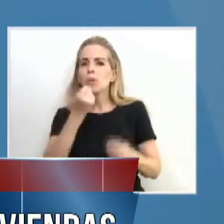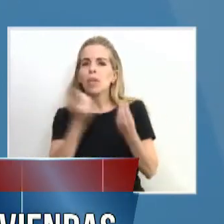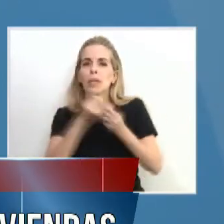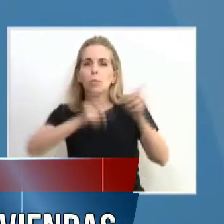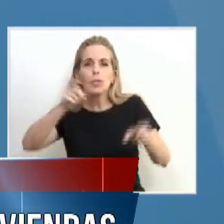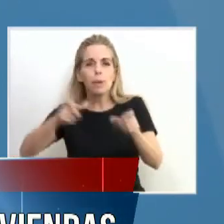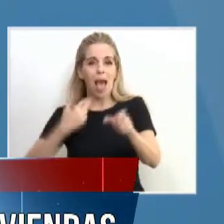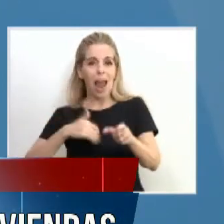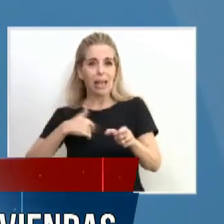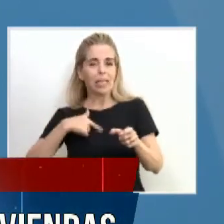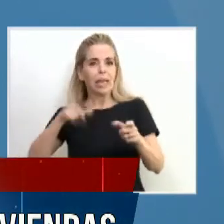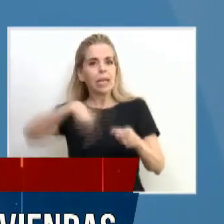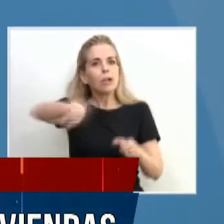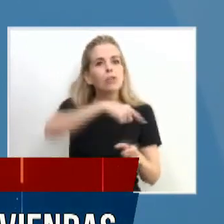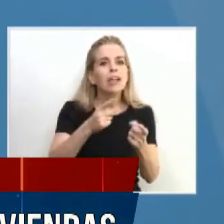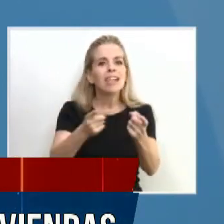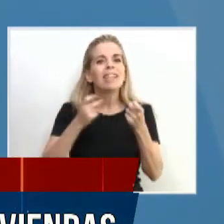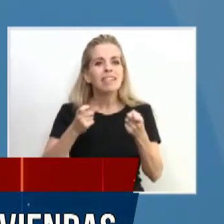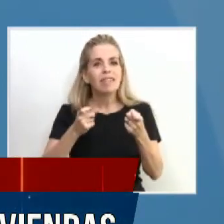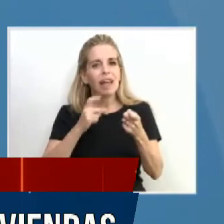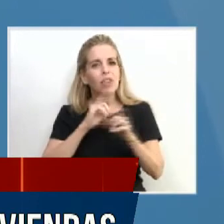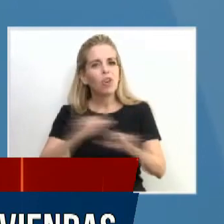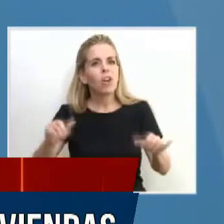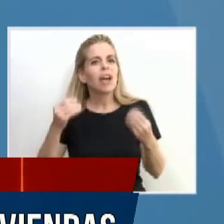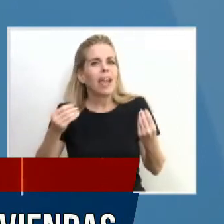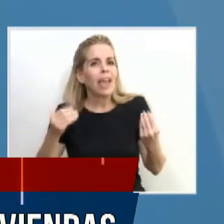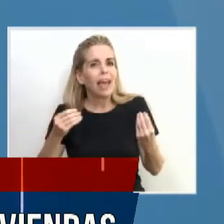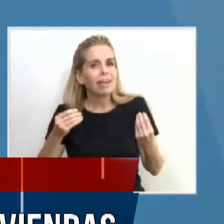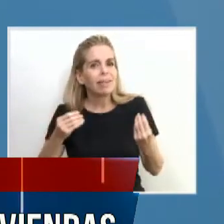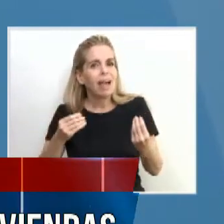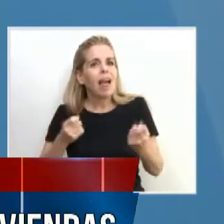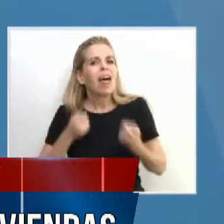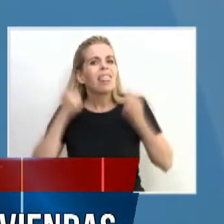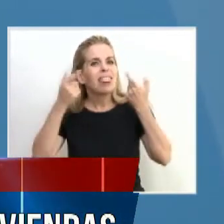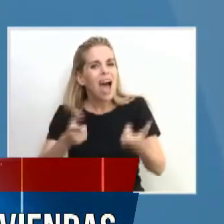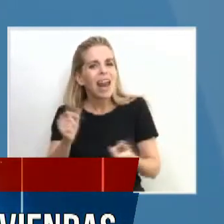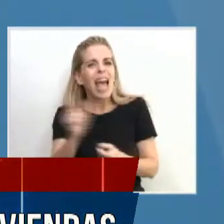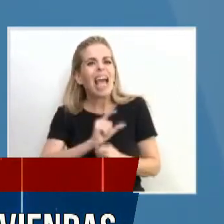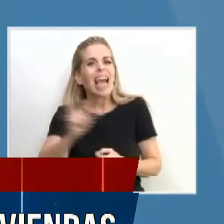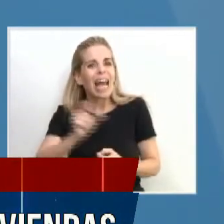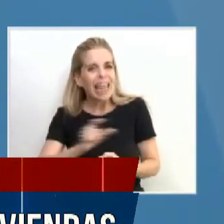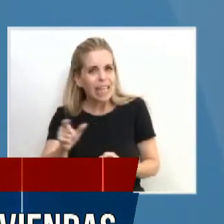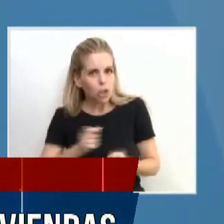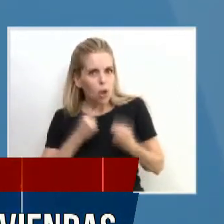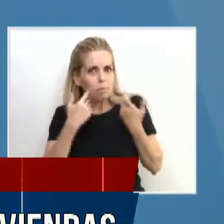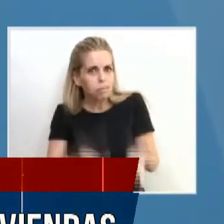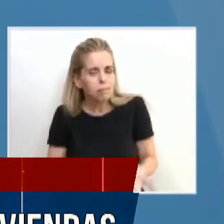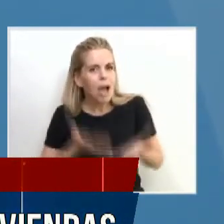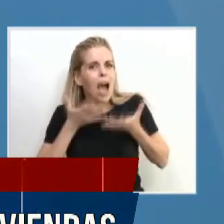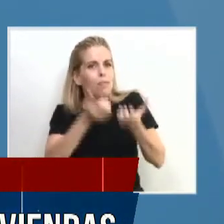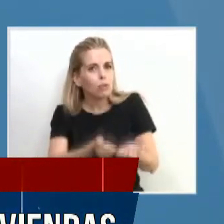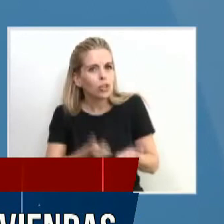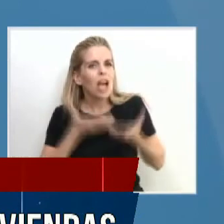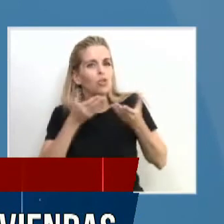necesitando, que es otorgar una línea de crédito para refacción y para construcción de